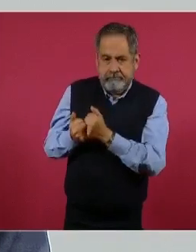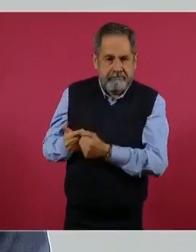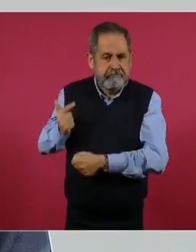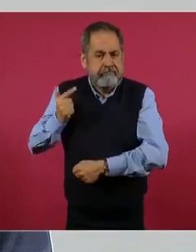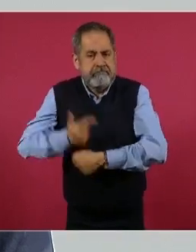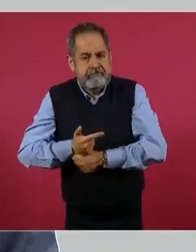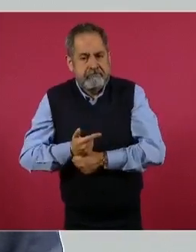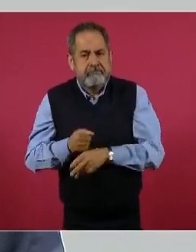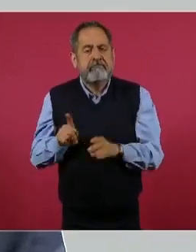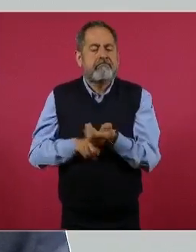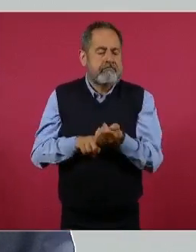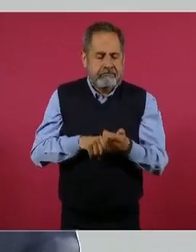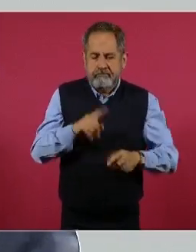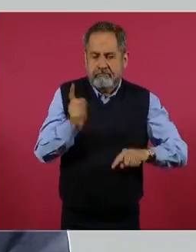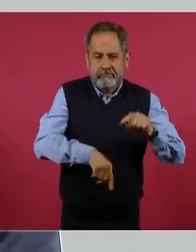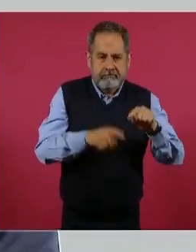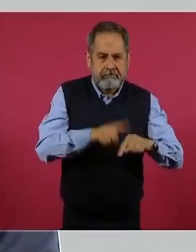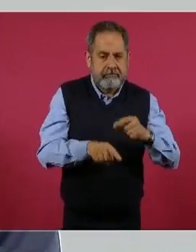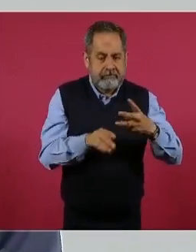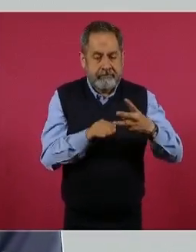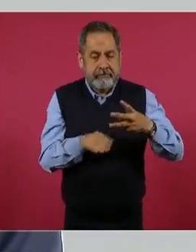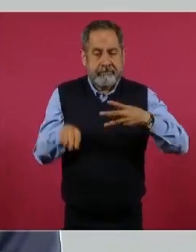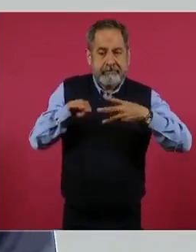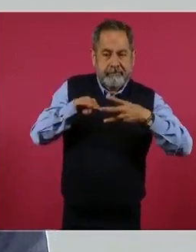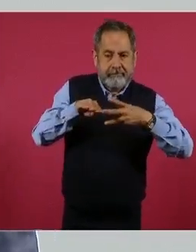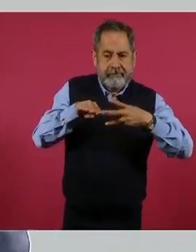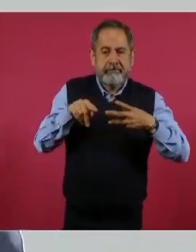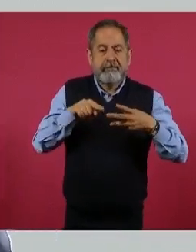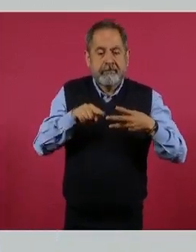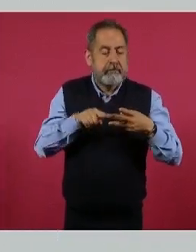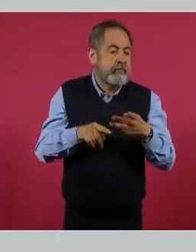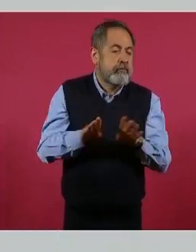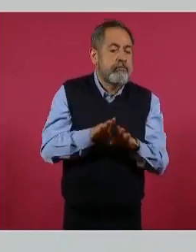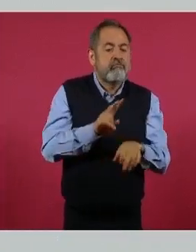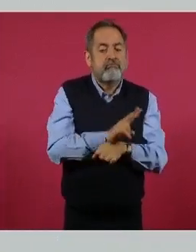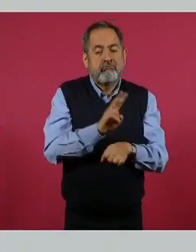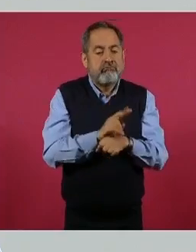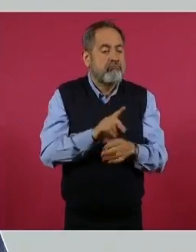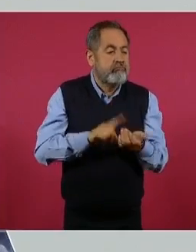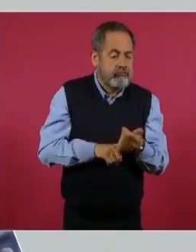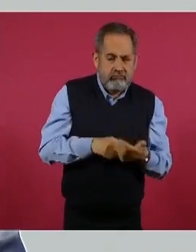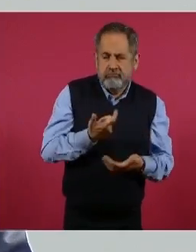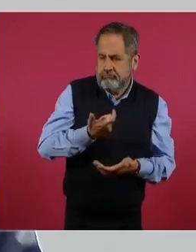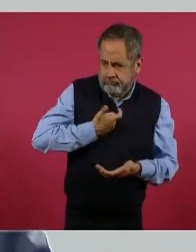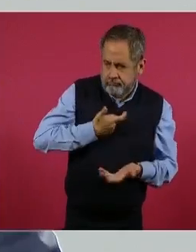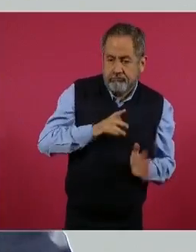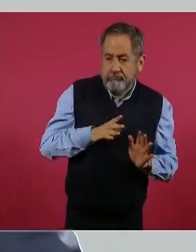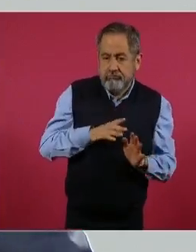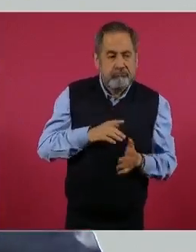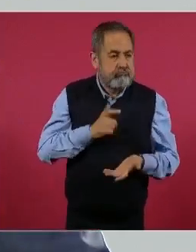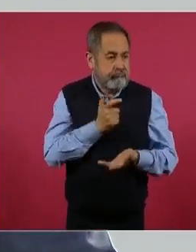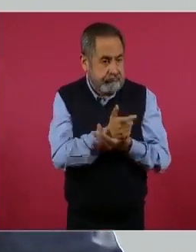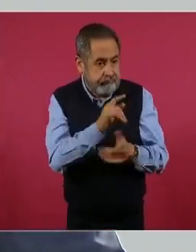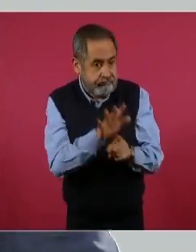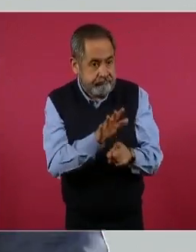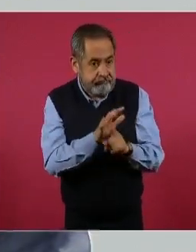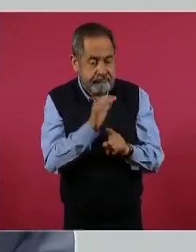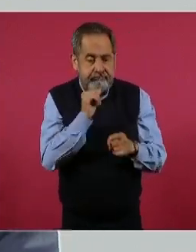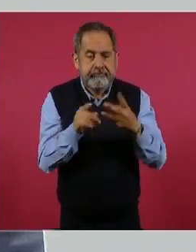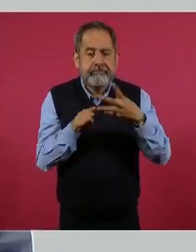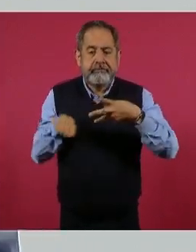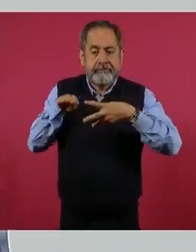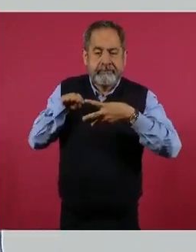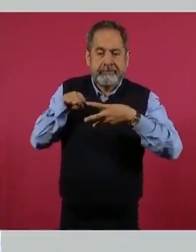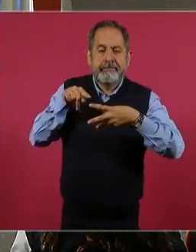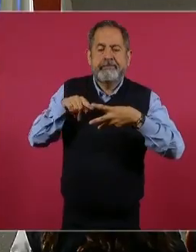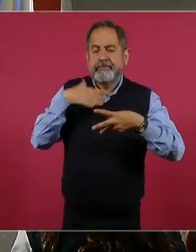denominada CISUS. El segundo era una vigilancia basada en la extorsión y la omisión. Y el primero,